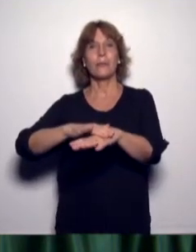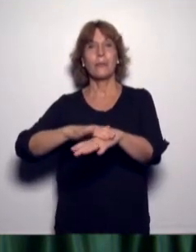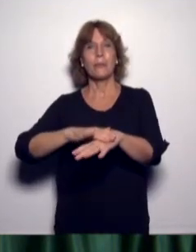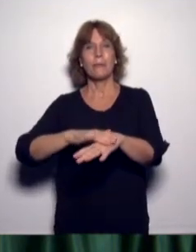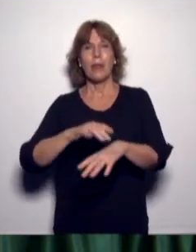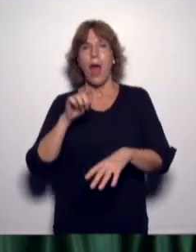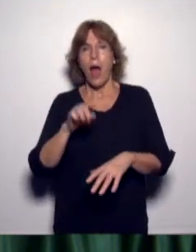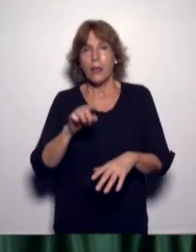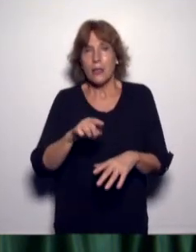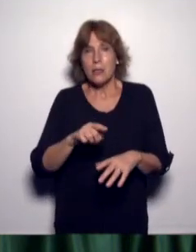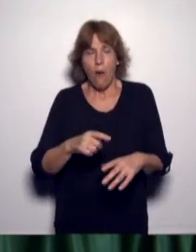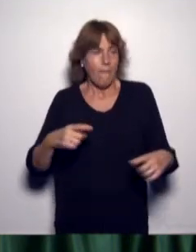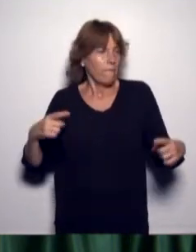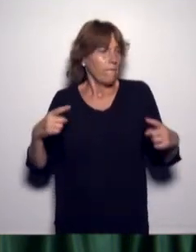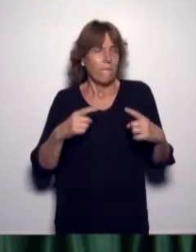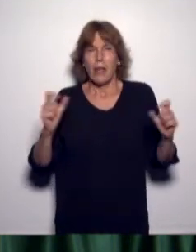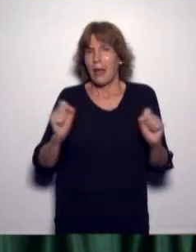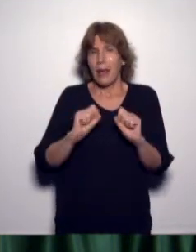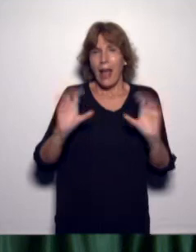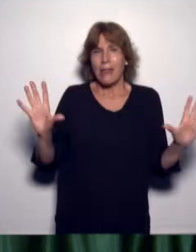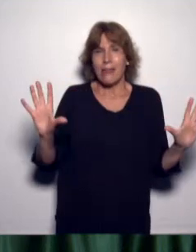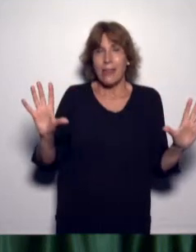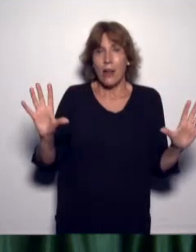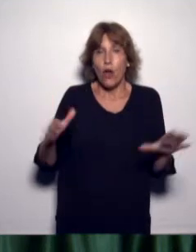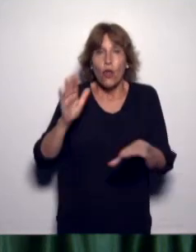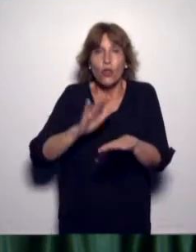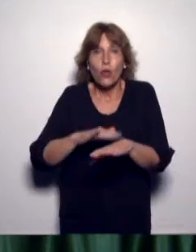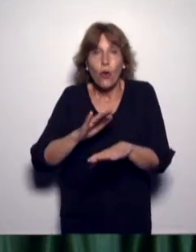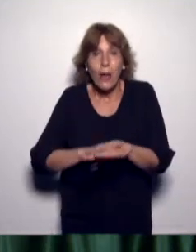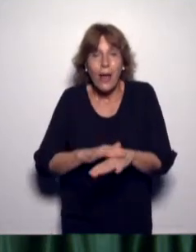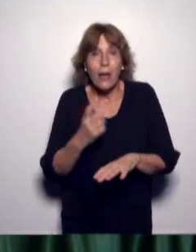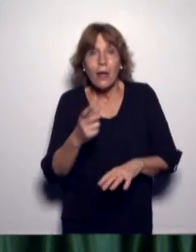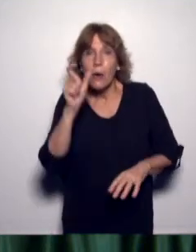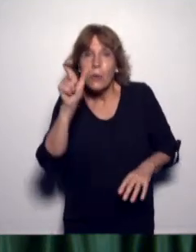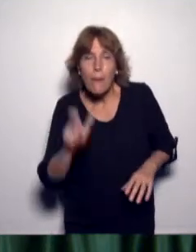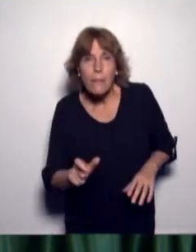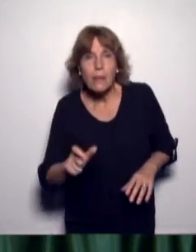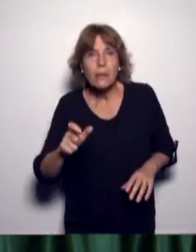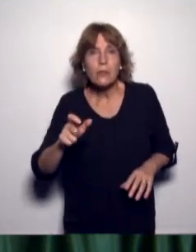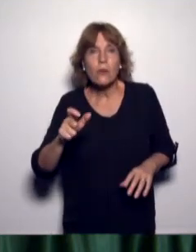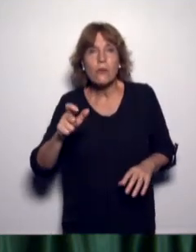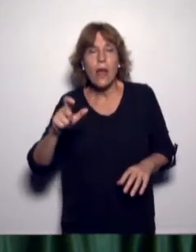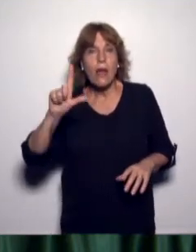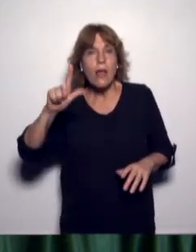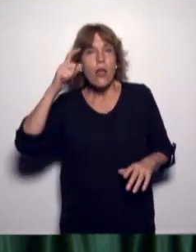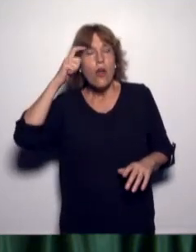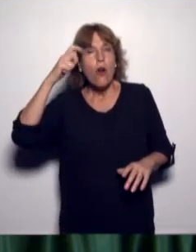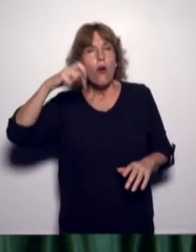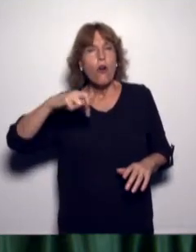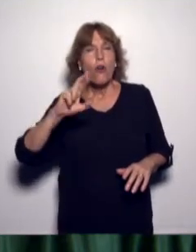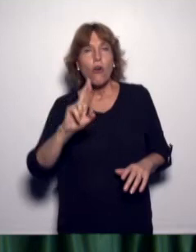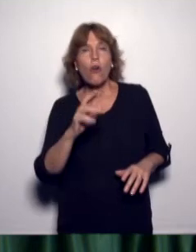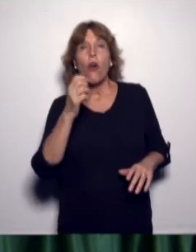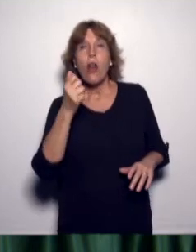Escandaloso, eso es escandaloso. Lo toca, tocar a un leproso es escandaloso.